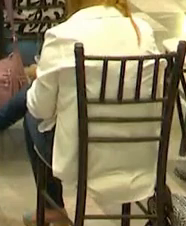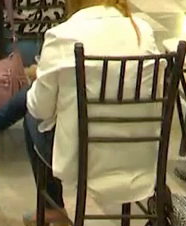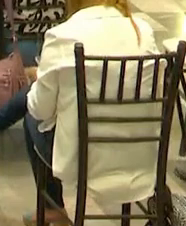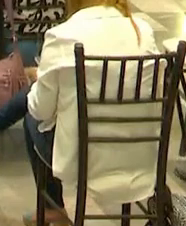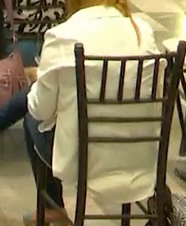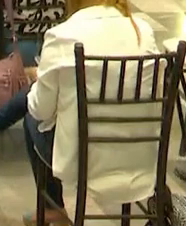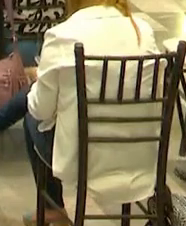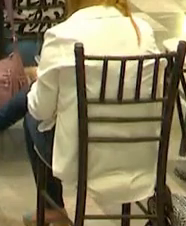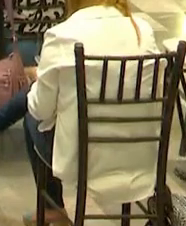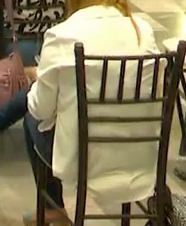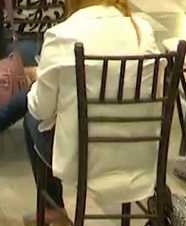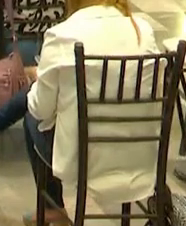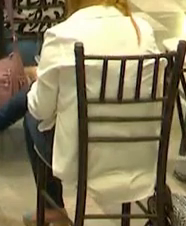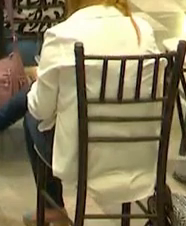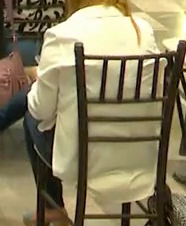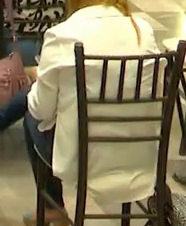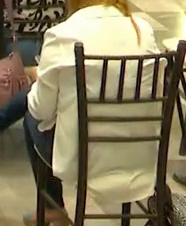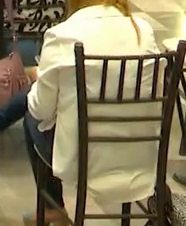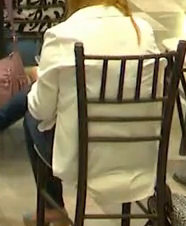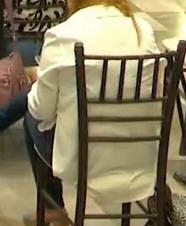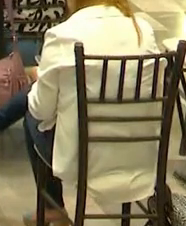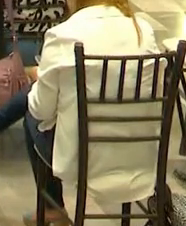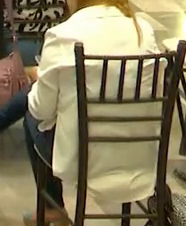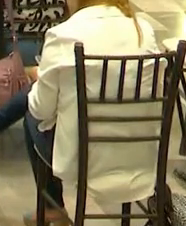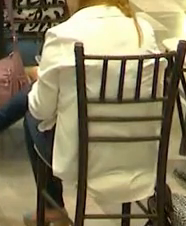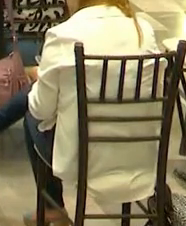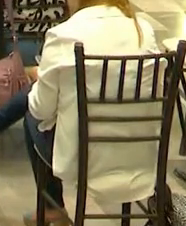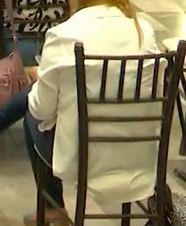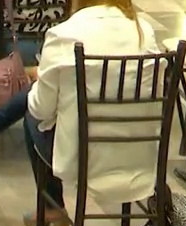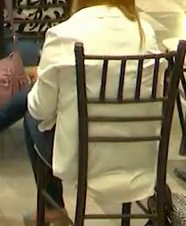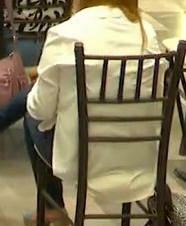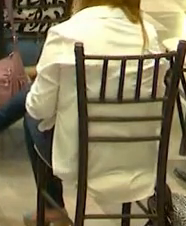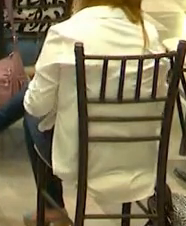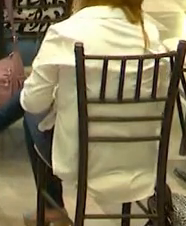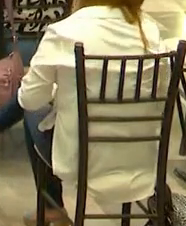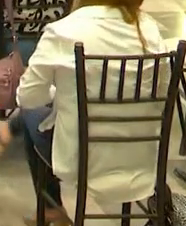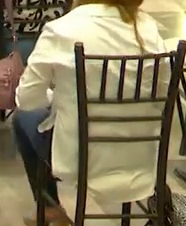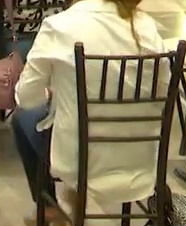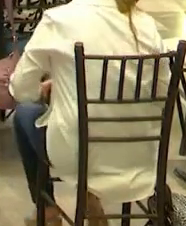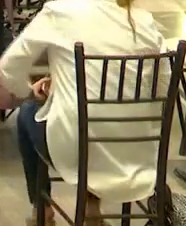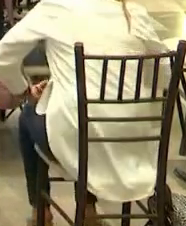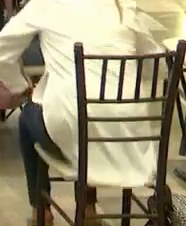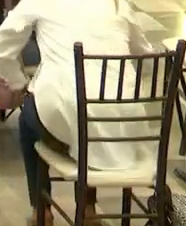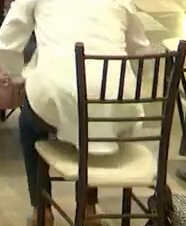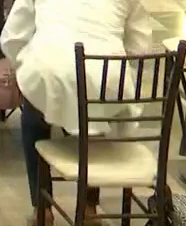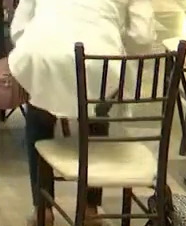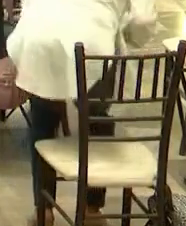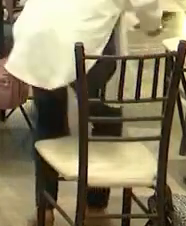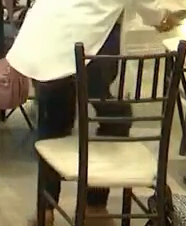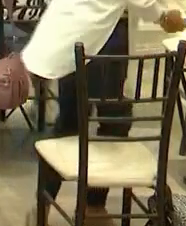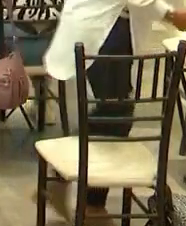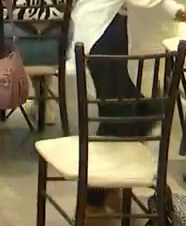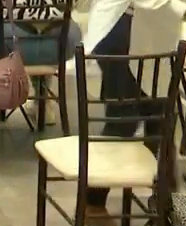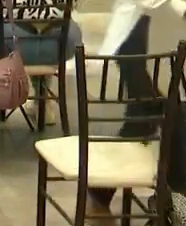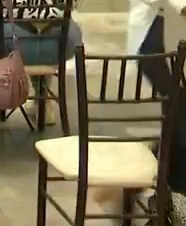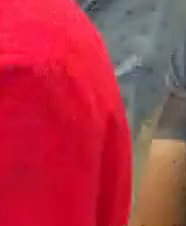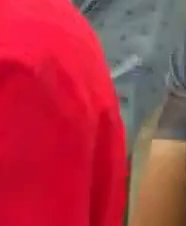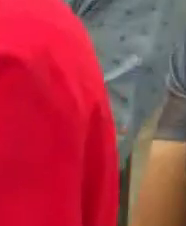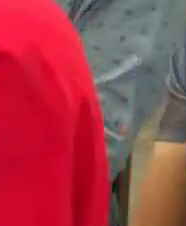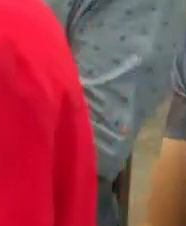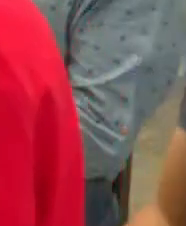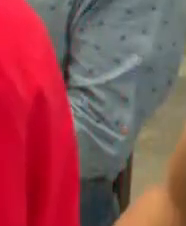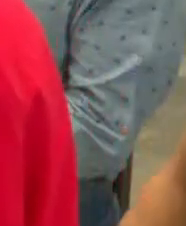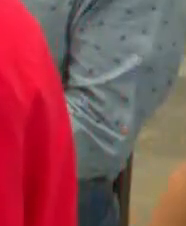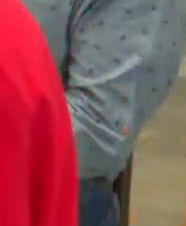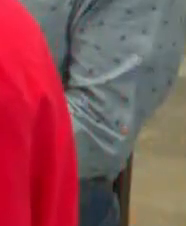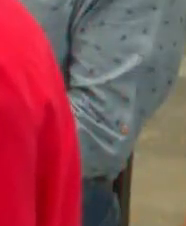Gracias. Gracias, señor secretario. Con el gusto de saludarles. Va unas preguntas hacia ustedes. Empiezo